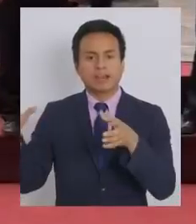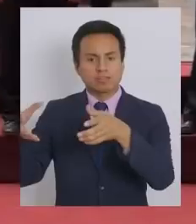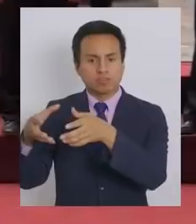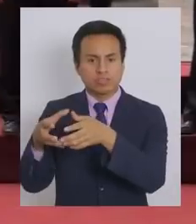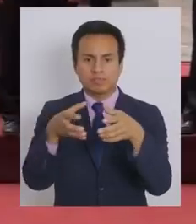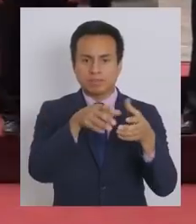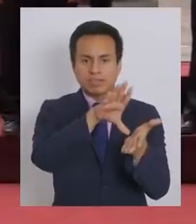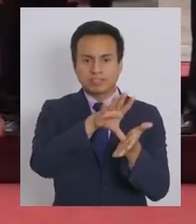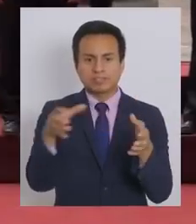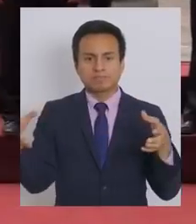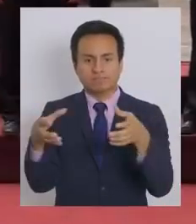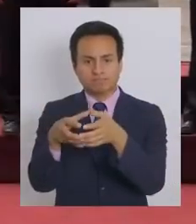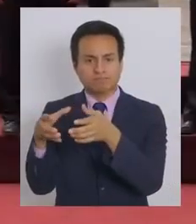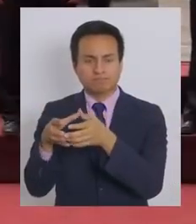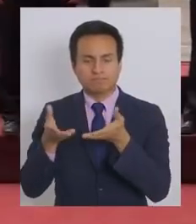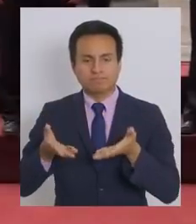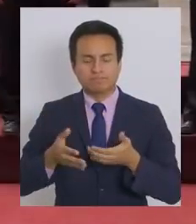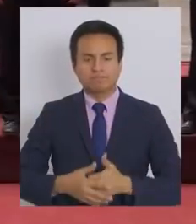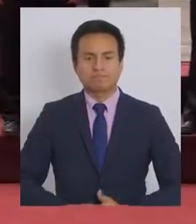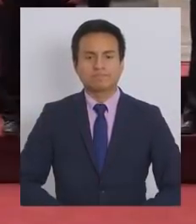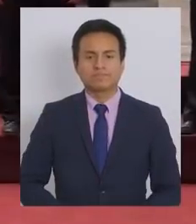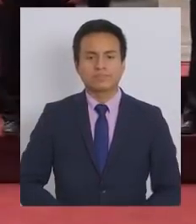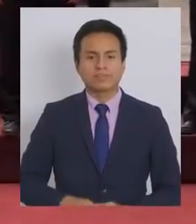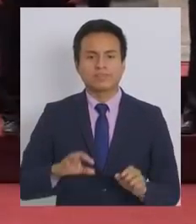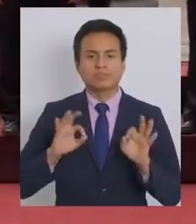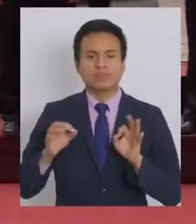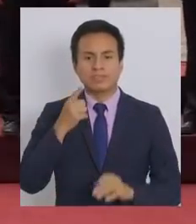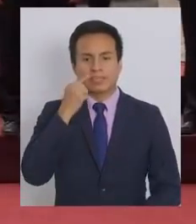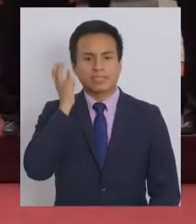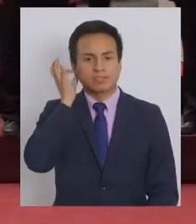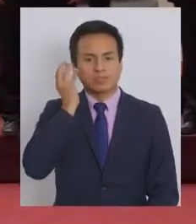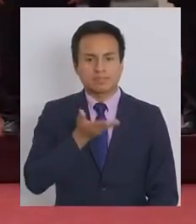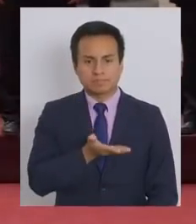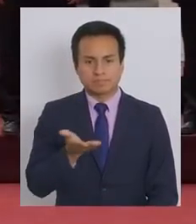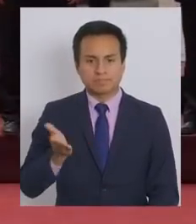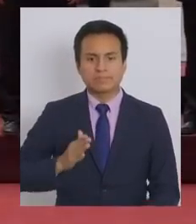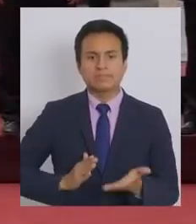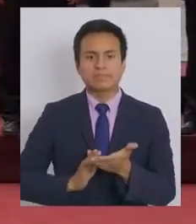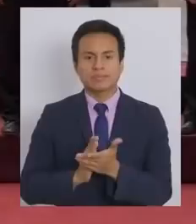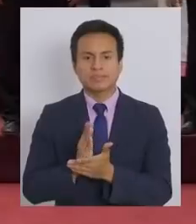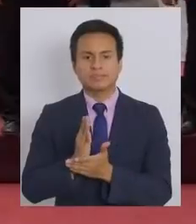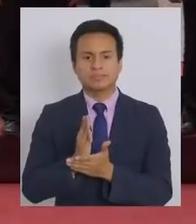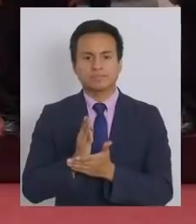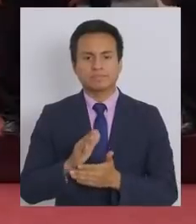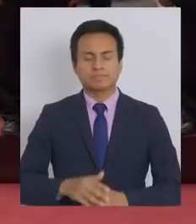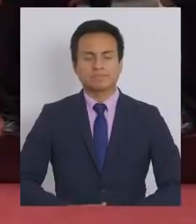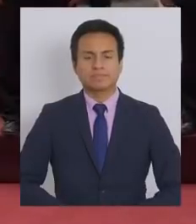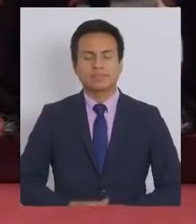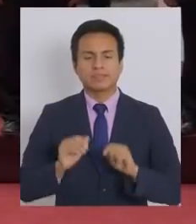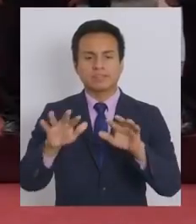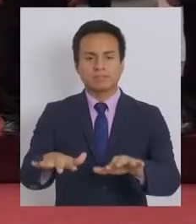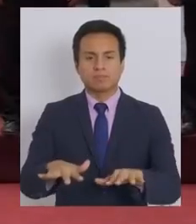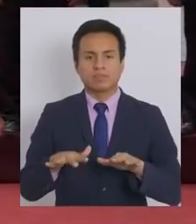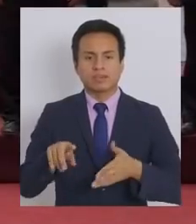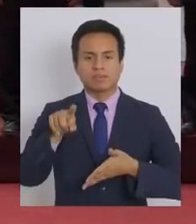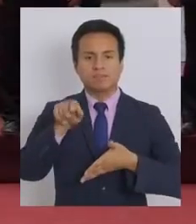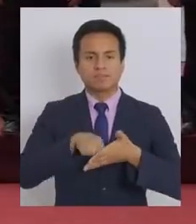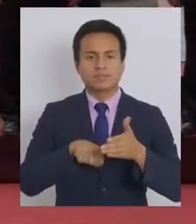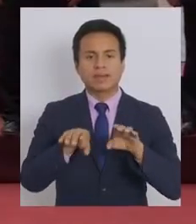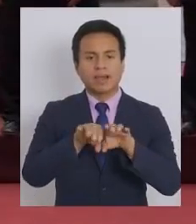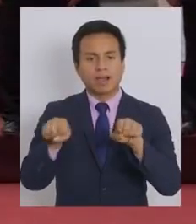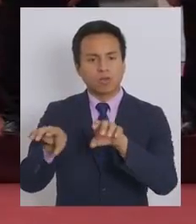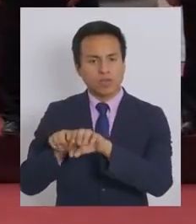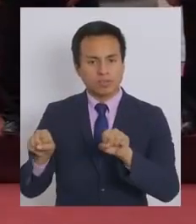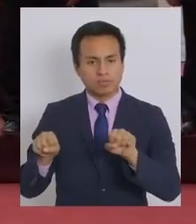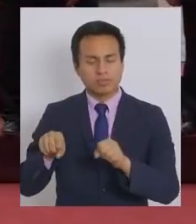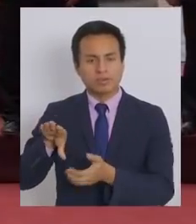ambos países. Señoras y señores, daremos inicio a la ceremonia de firma de acuerdos